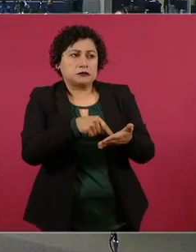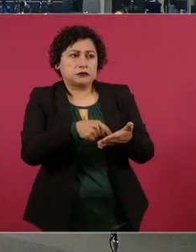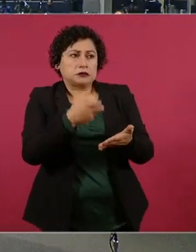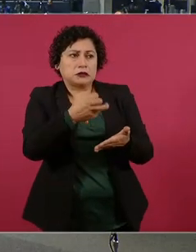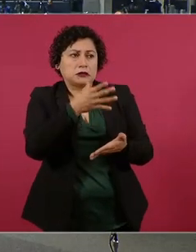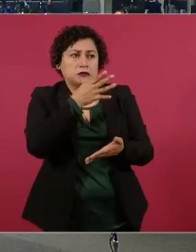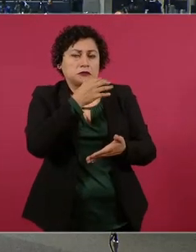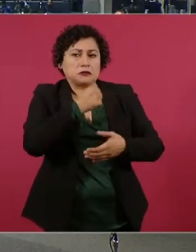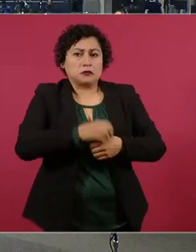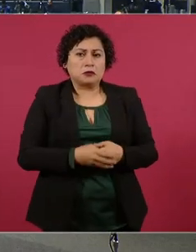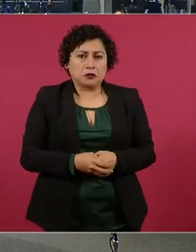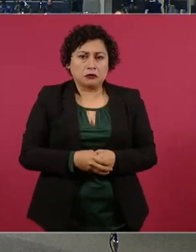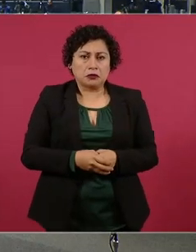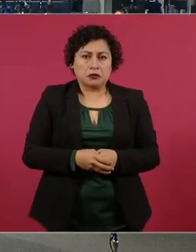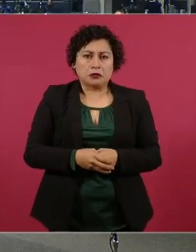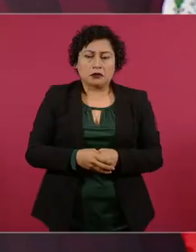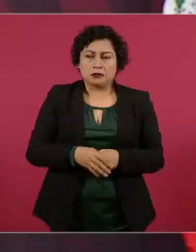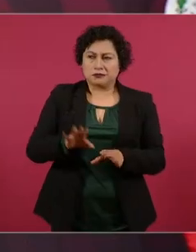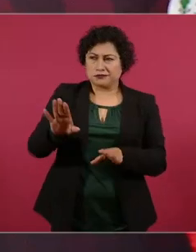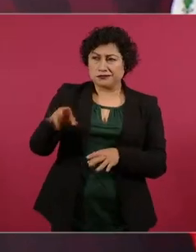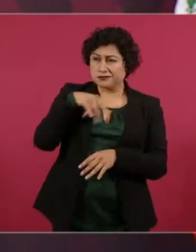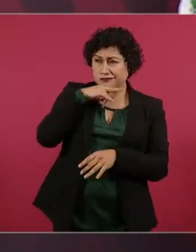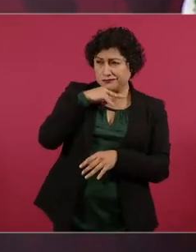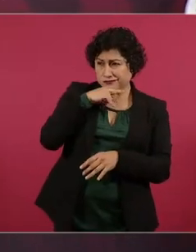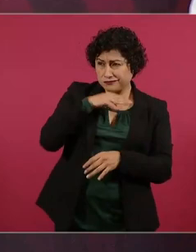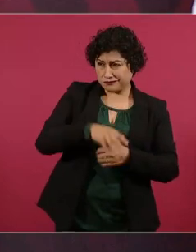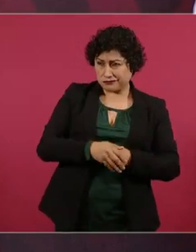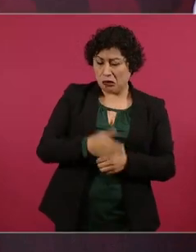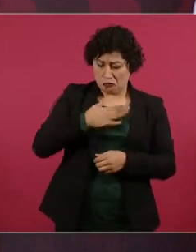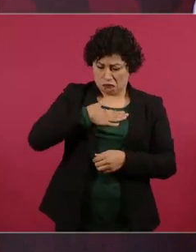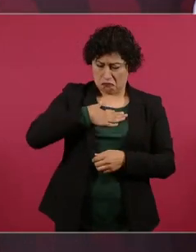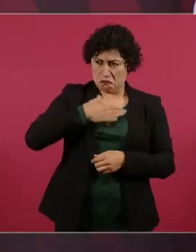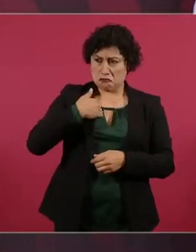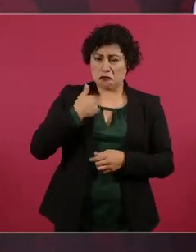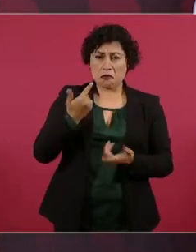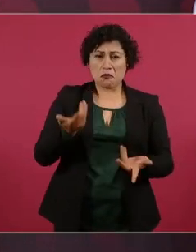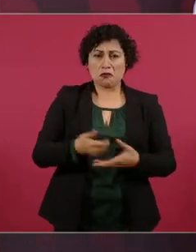que no lo va a mandar Hacienda, lo voy a mandar yo.